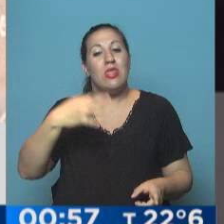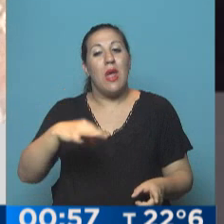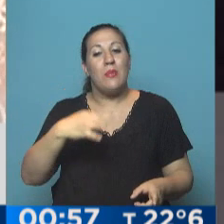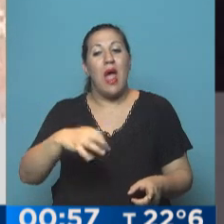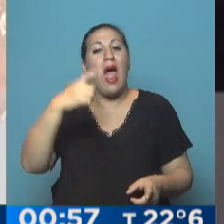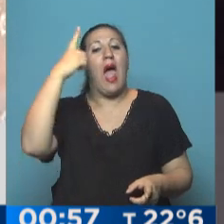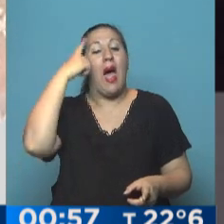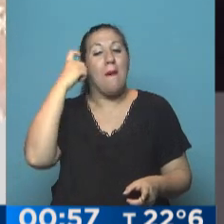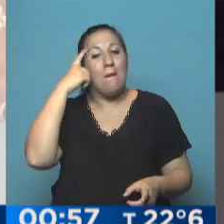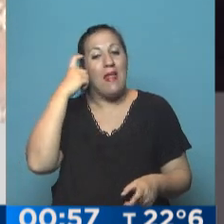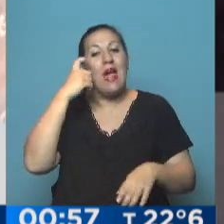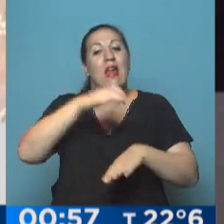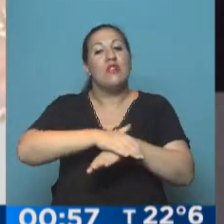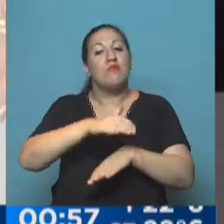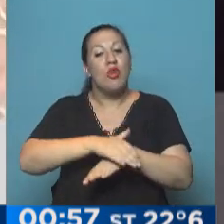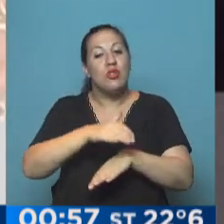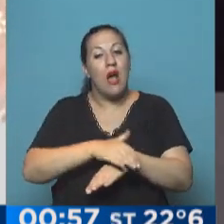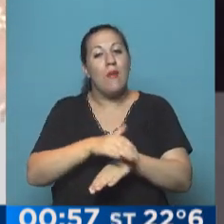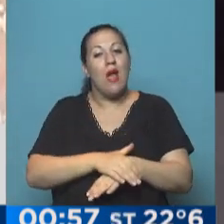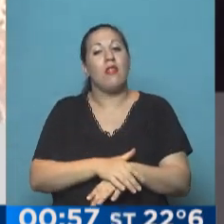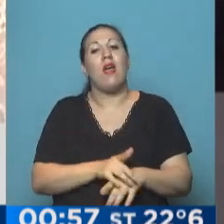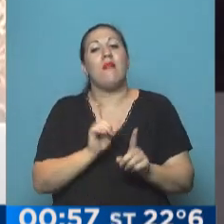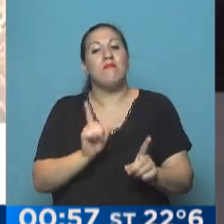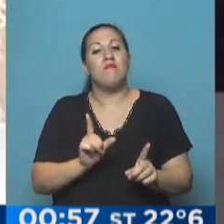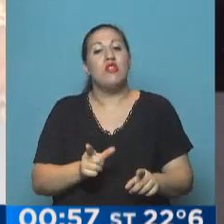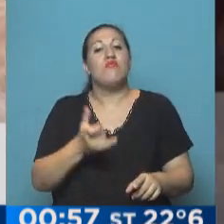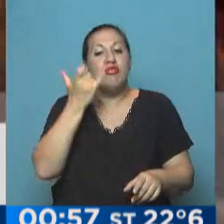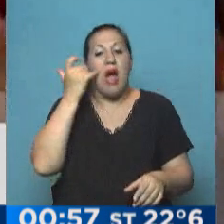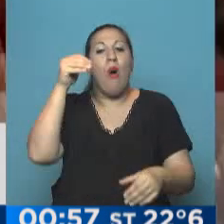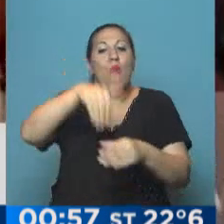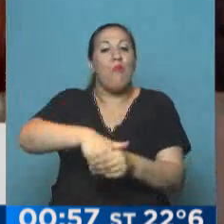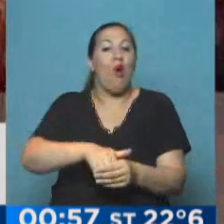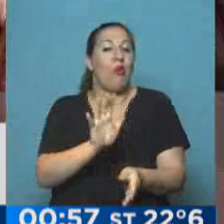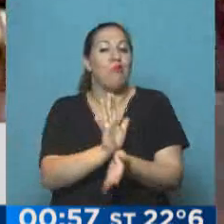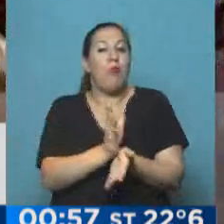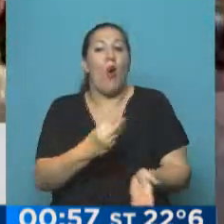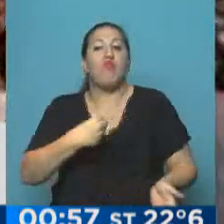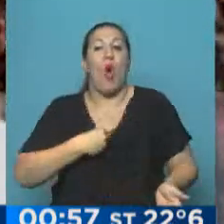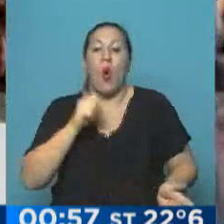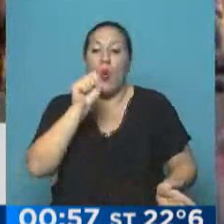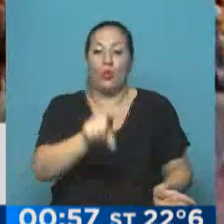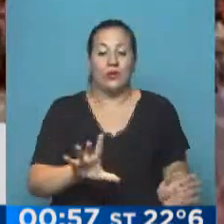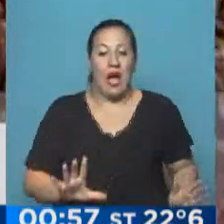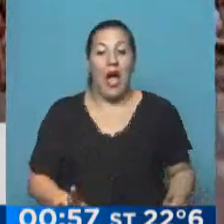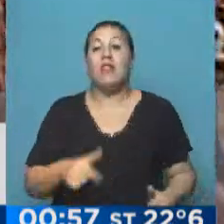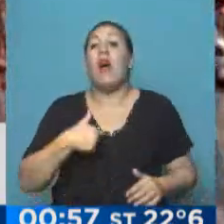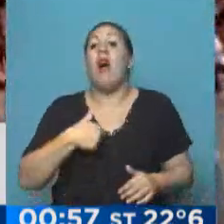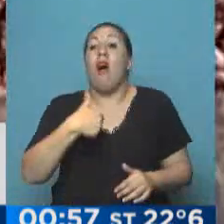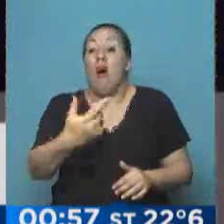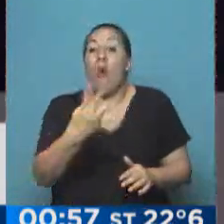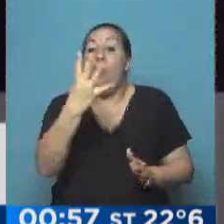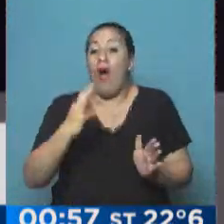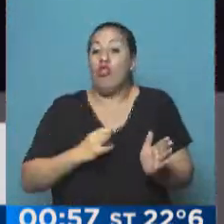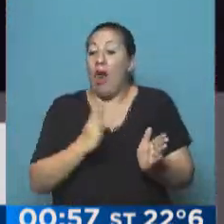a hacerse cargo de haber ejercitado esa voluntad popular. Dentro de 4 años,